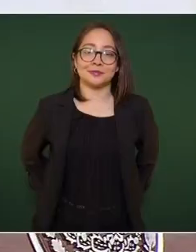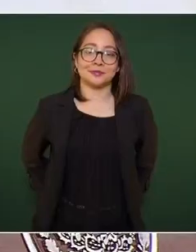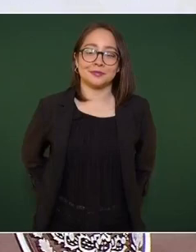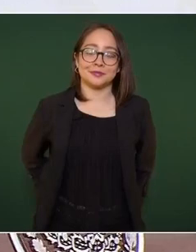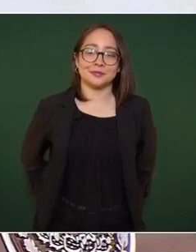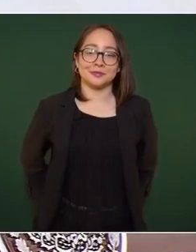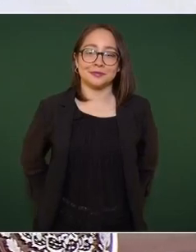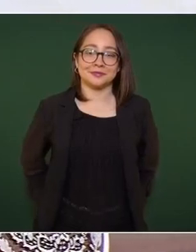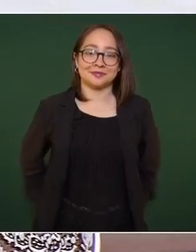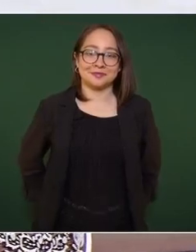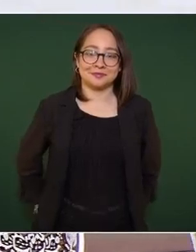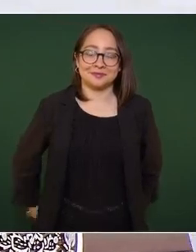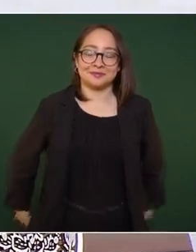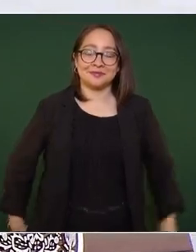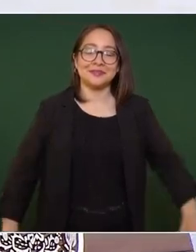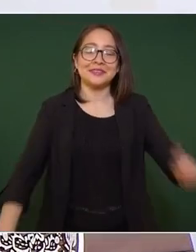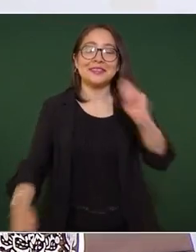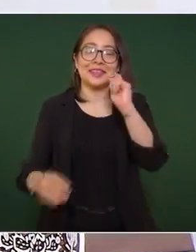C.